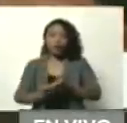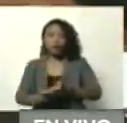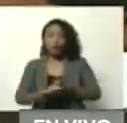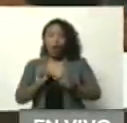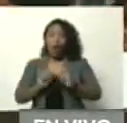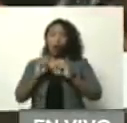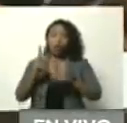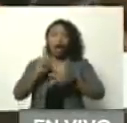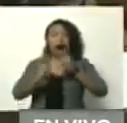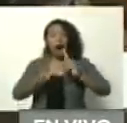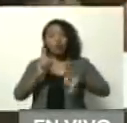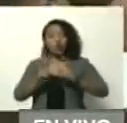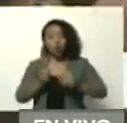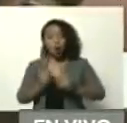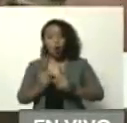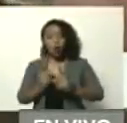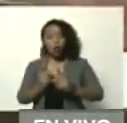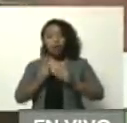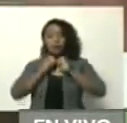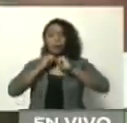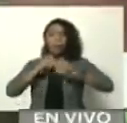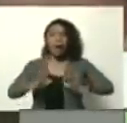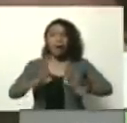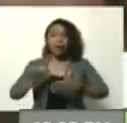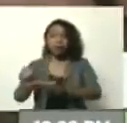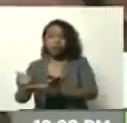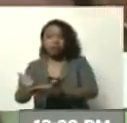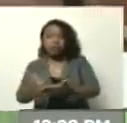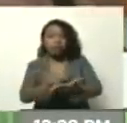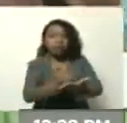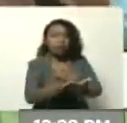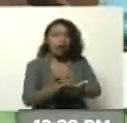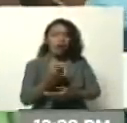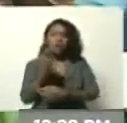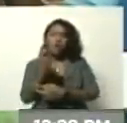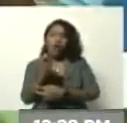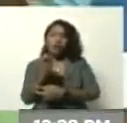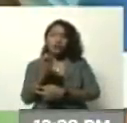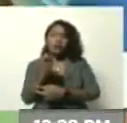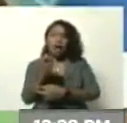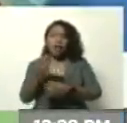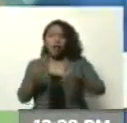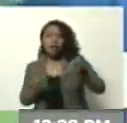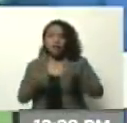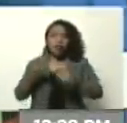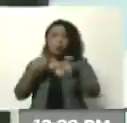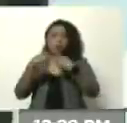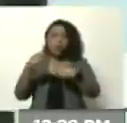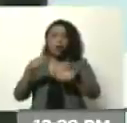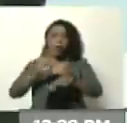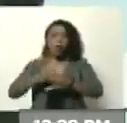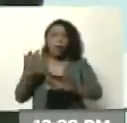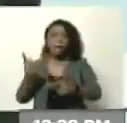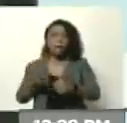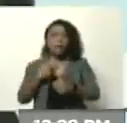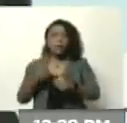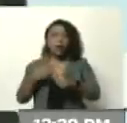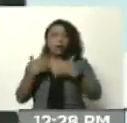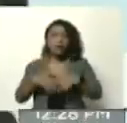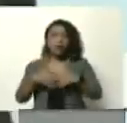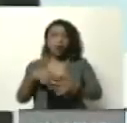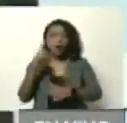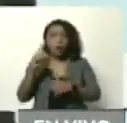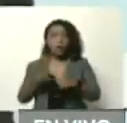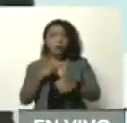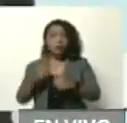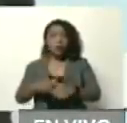oportunidades se pierde la cosecha por falta de gasoil porque nuestra principal industria que es una de las